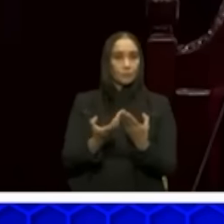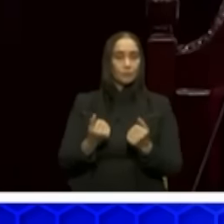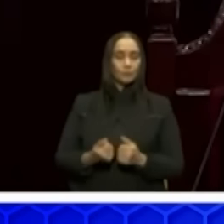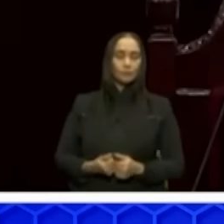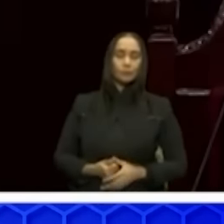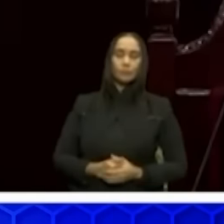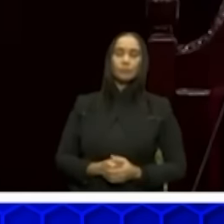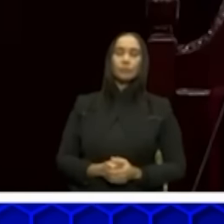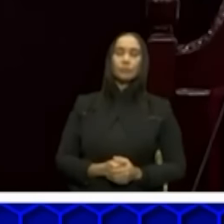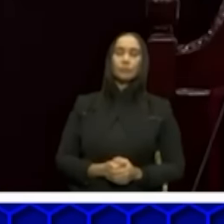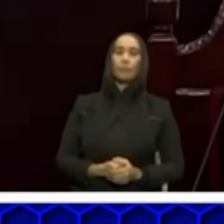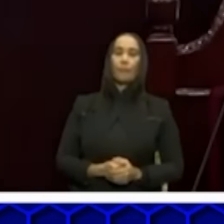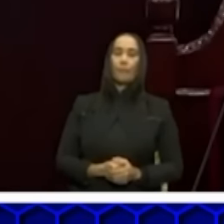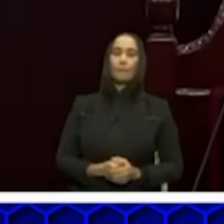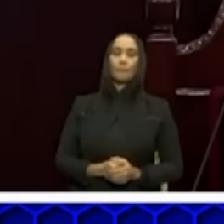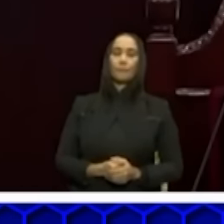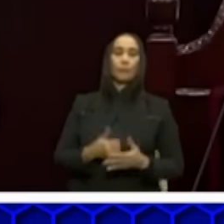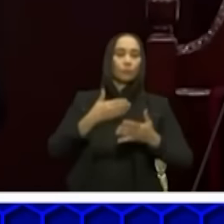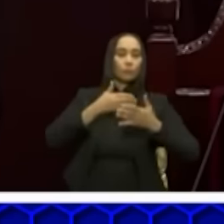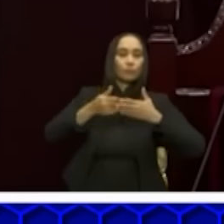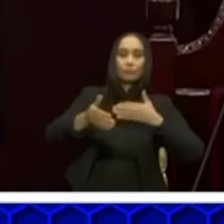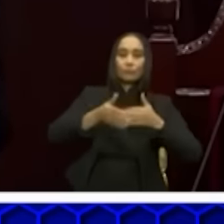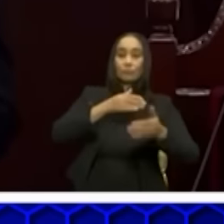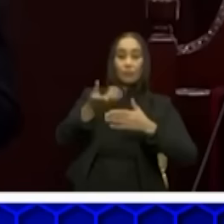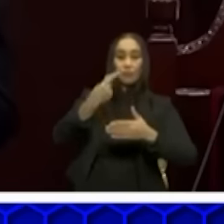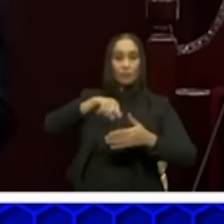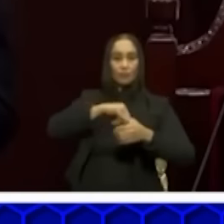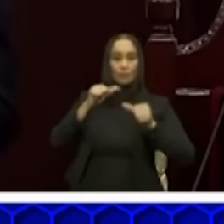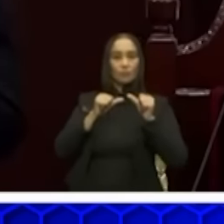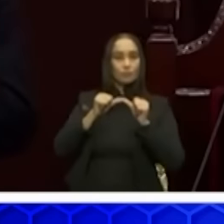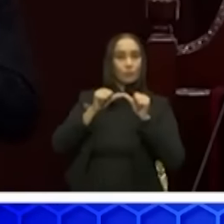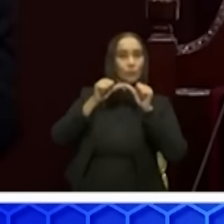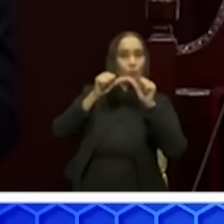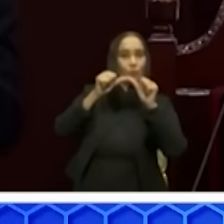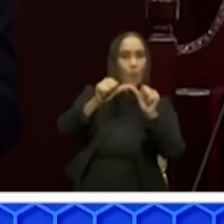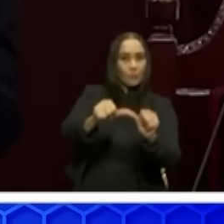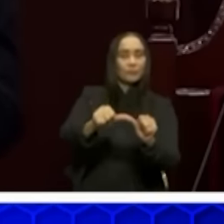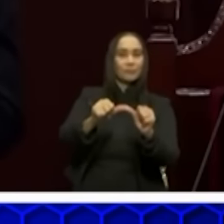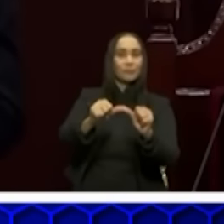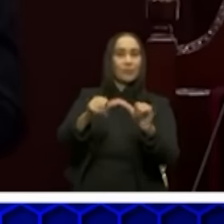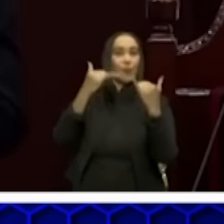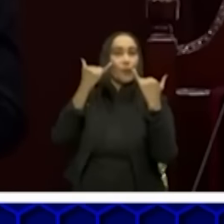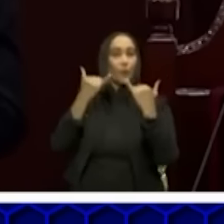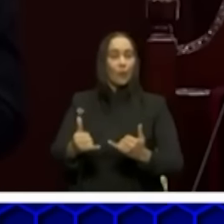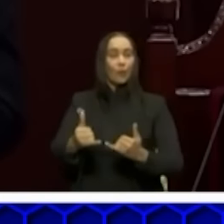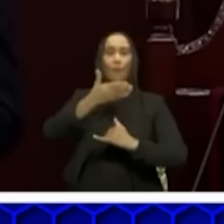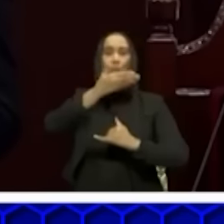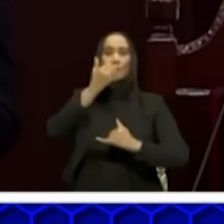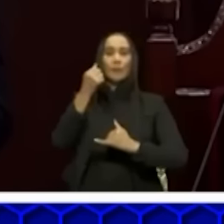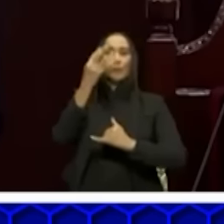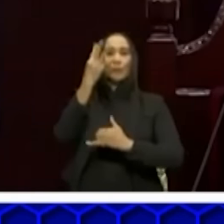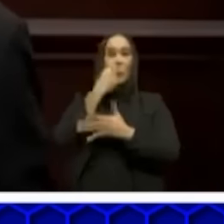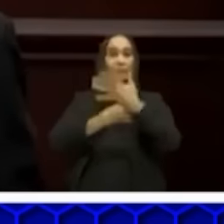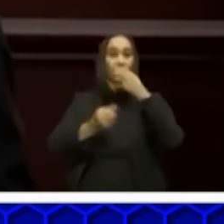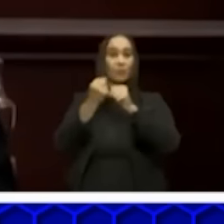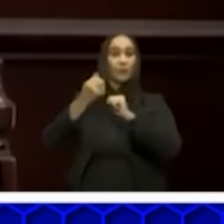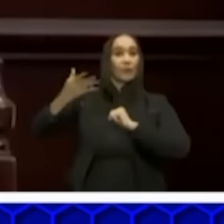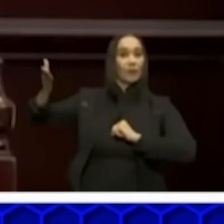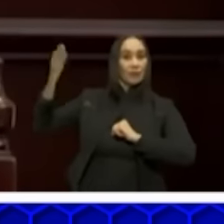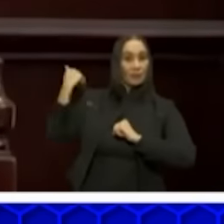reverentes el legislador es electo por 4 años y la Constitución lo manda a ser